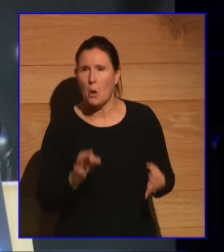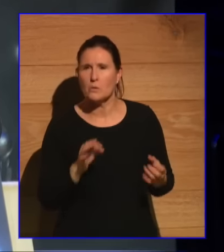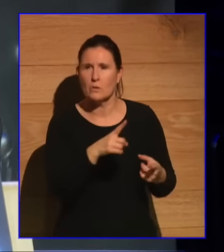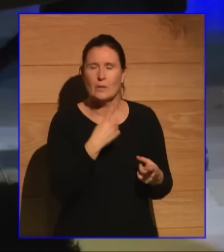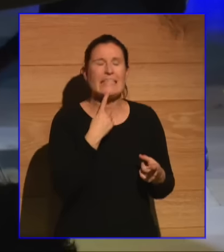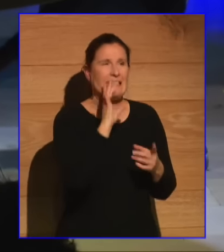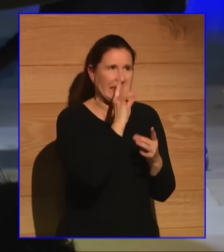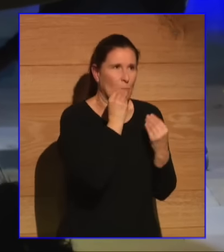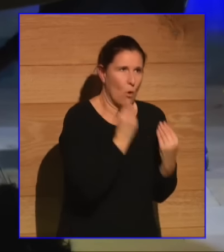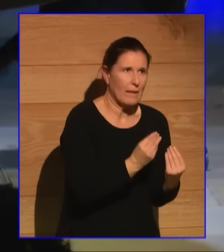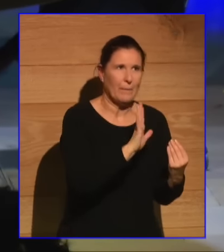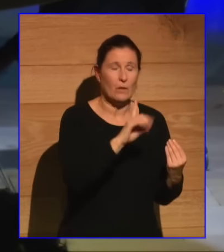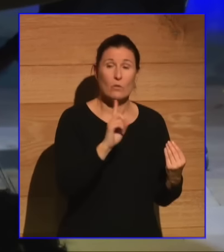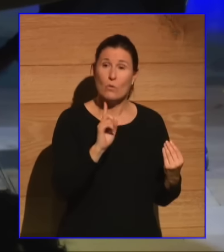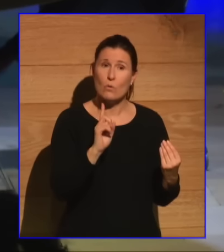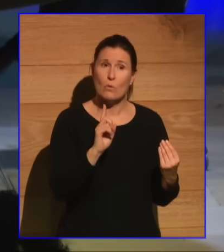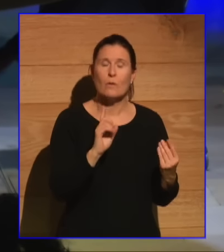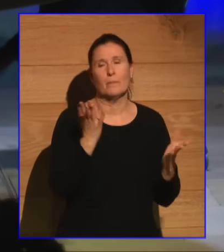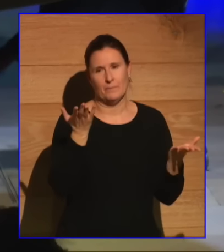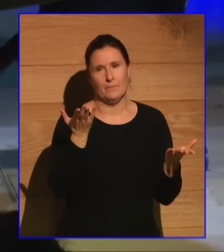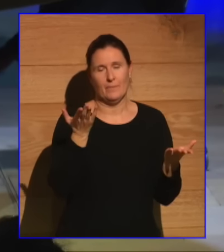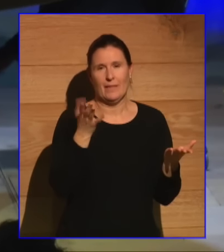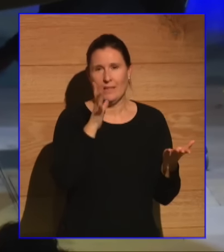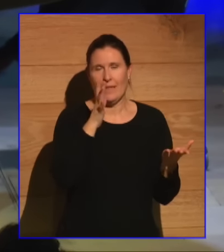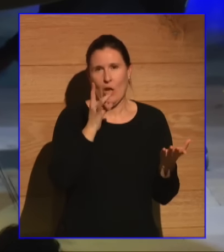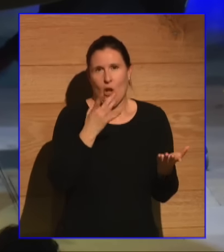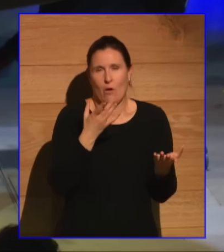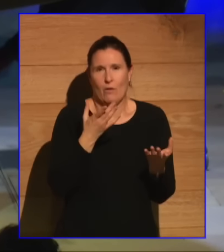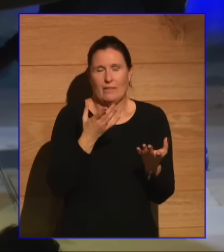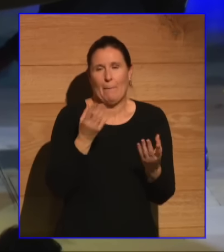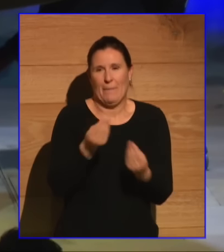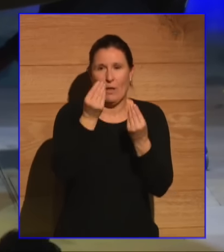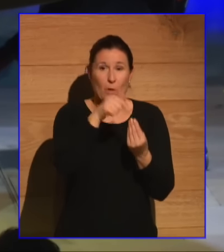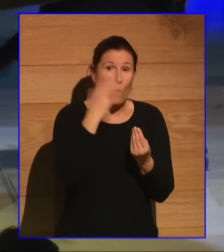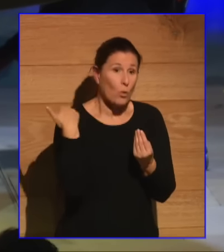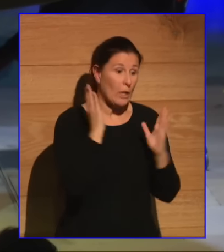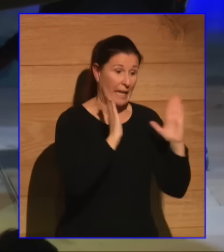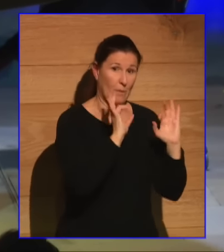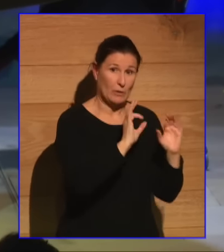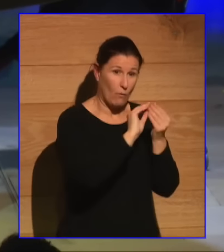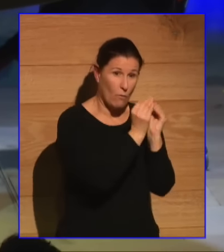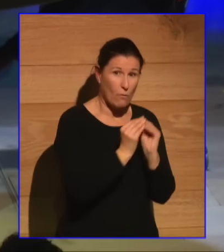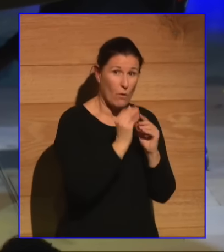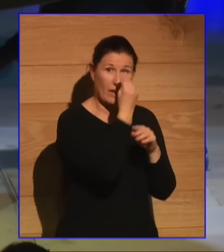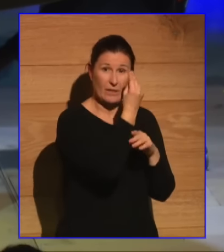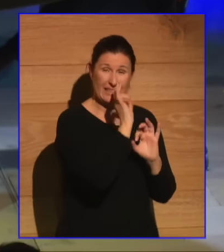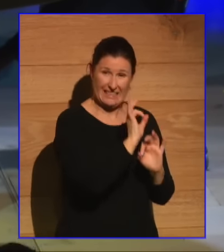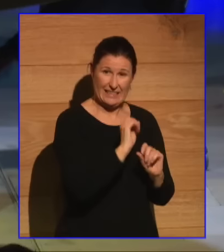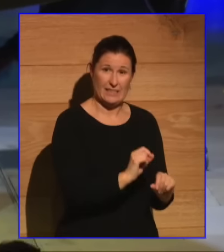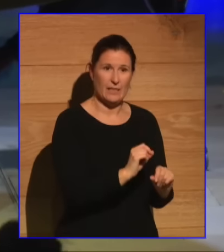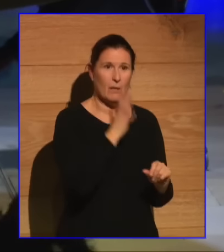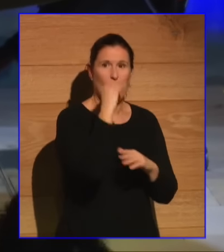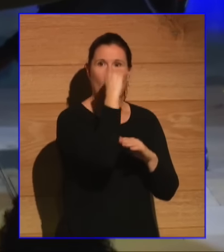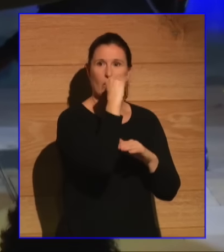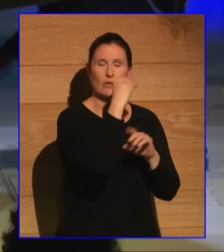Están magníficos. Es pero, que simplemente que ahora... Pero claro, está mejorado. Pero justamente que sea así en ese momento, yo creo que está muy bien porque, claro, los